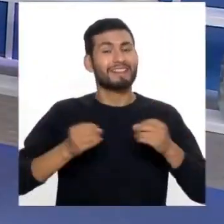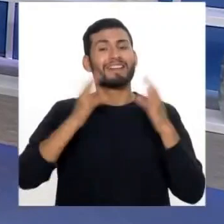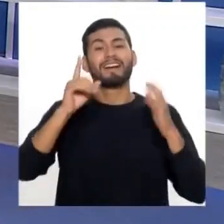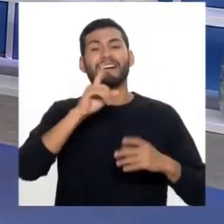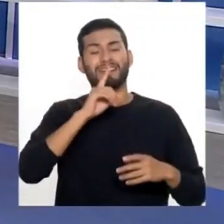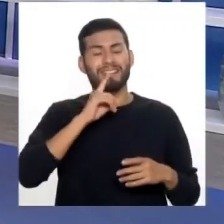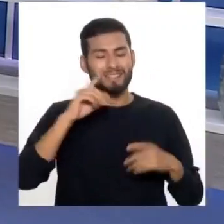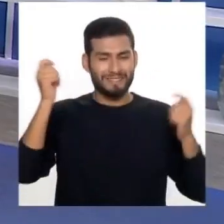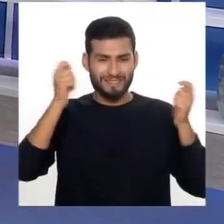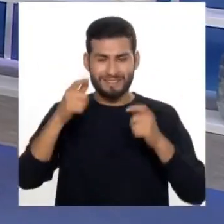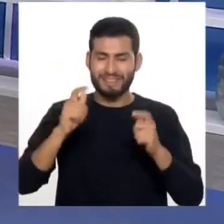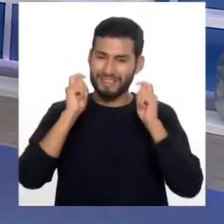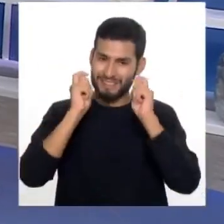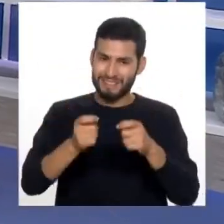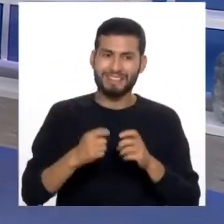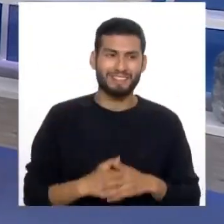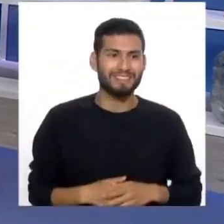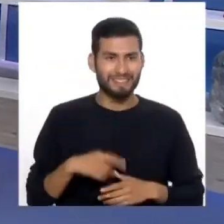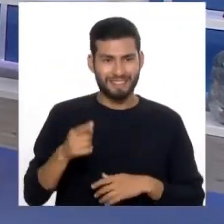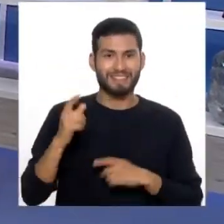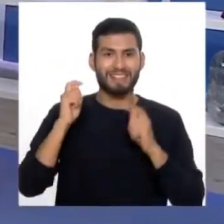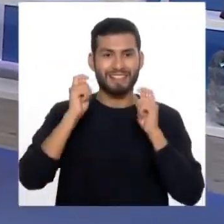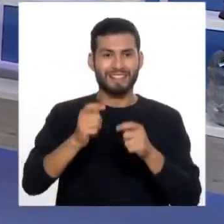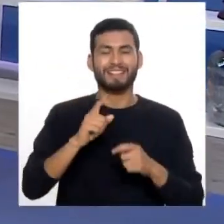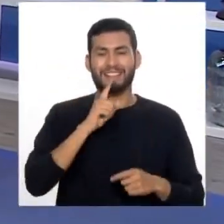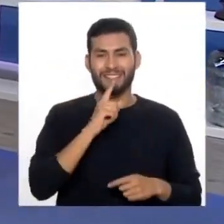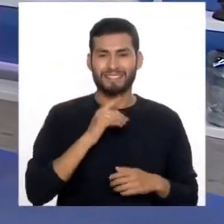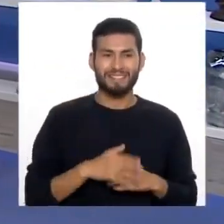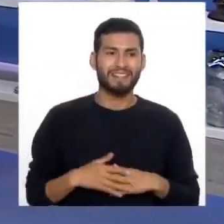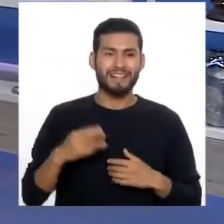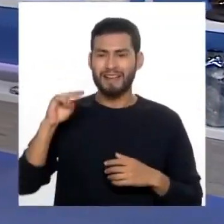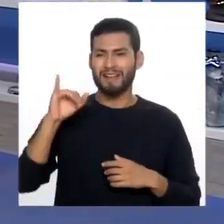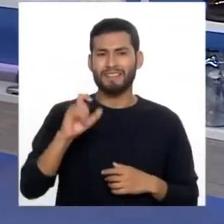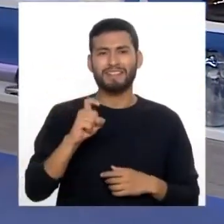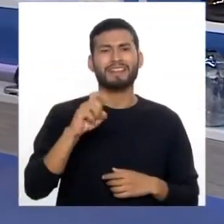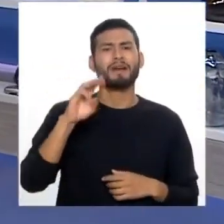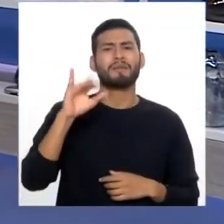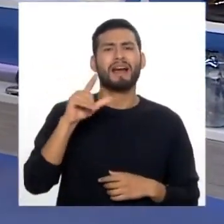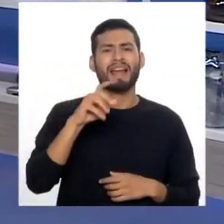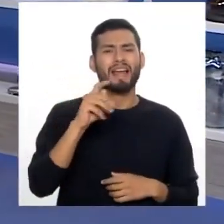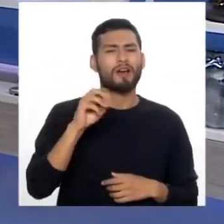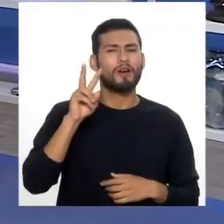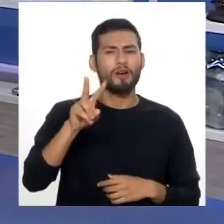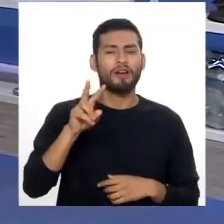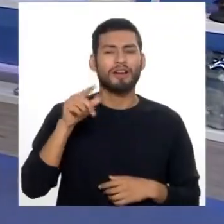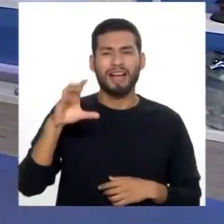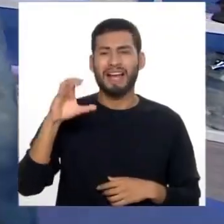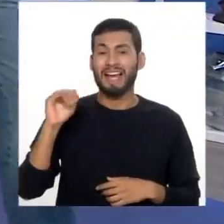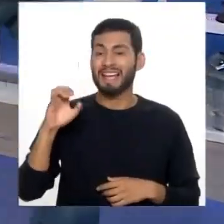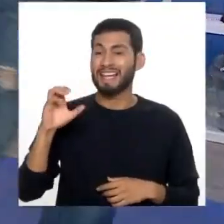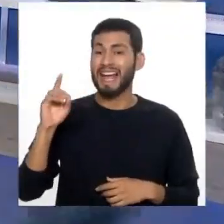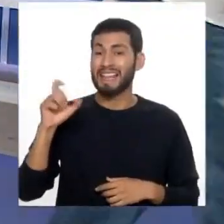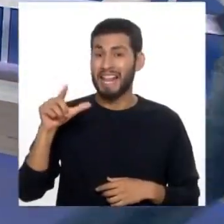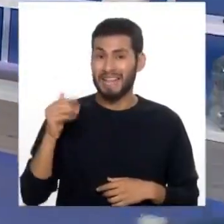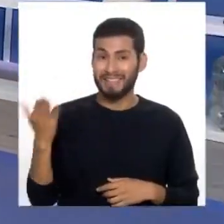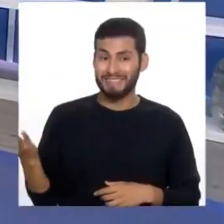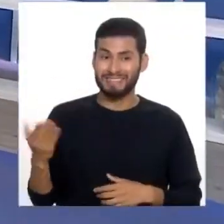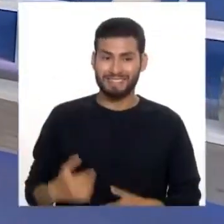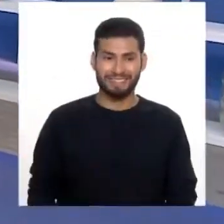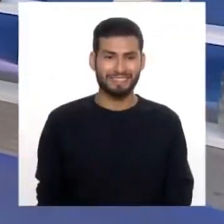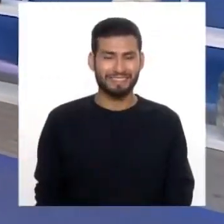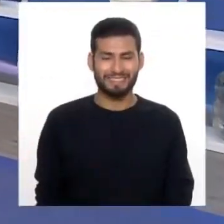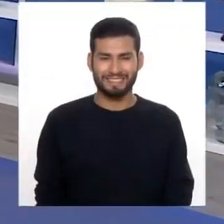¡Feliz Día del Padre! ¡Lindo Día del Padre! Aquí está el regalo del Día del Padre. Mix Vallenato 2 con Kay Candela.